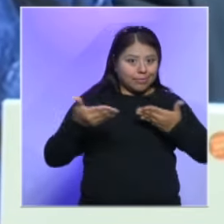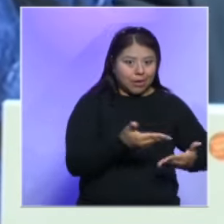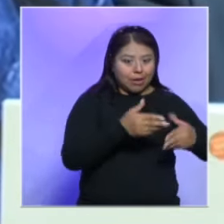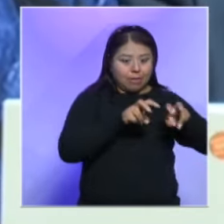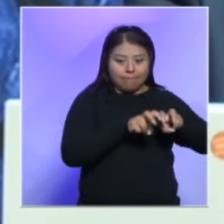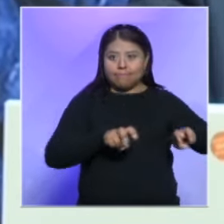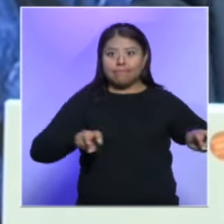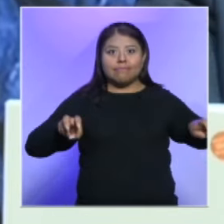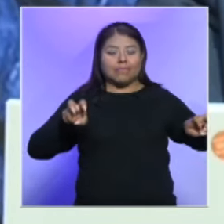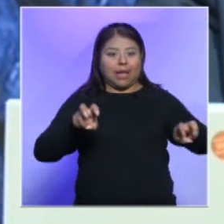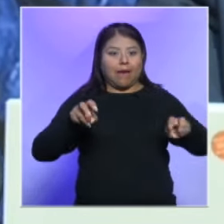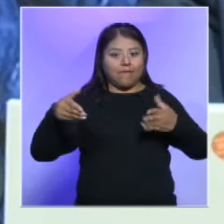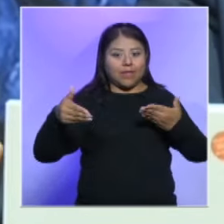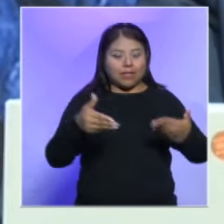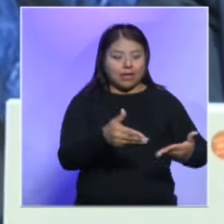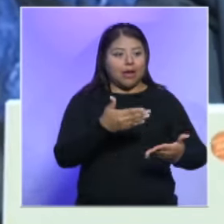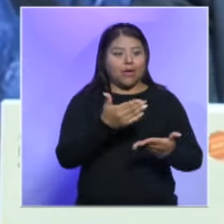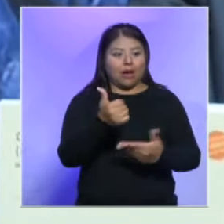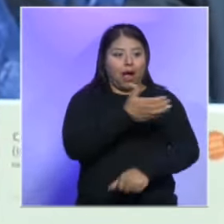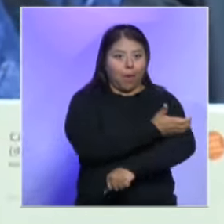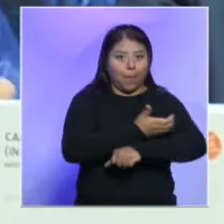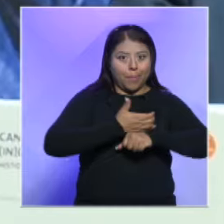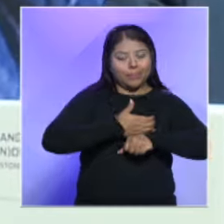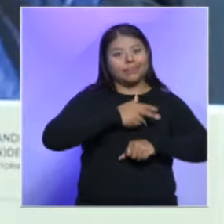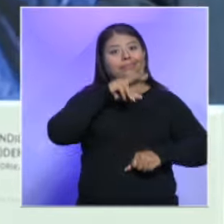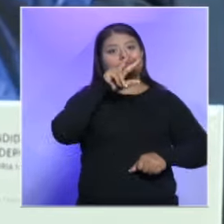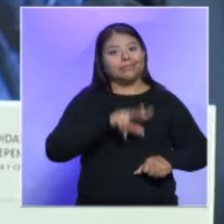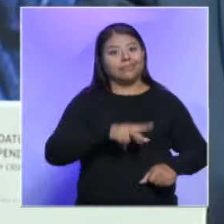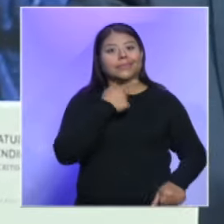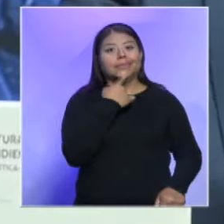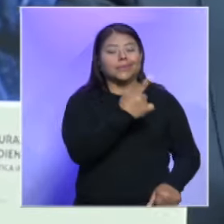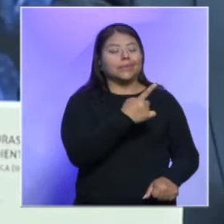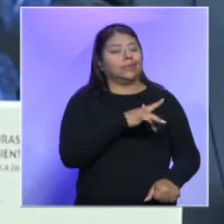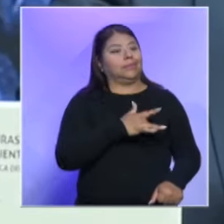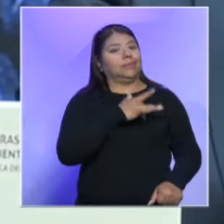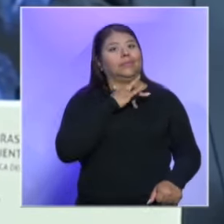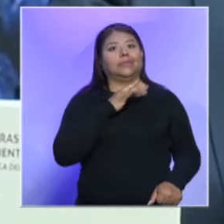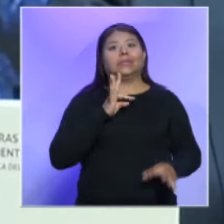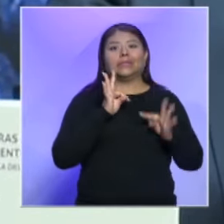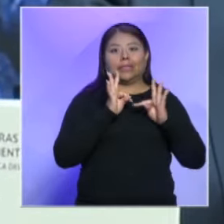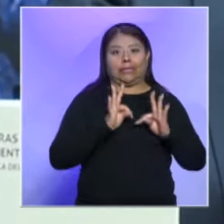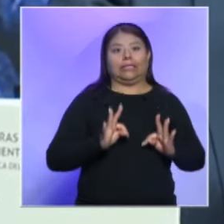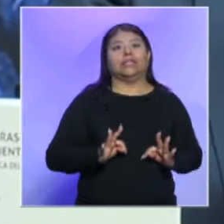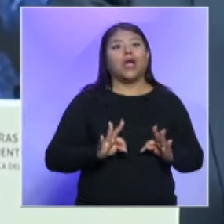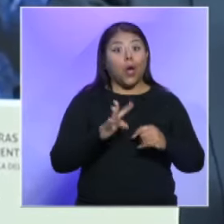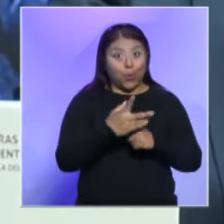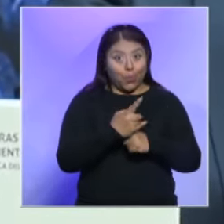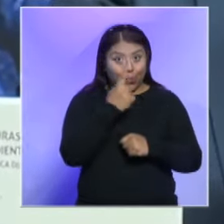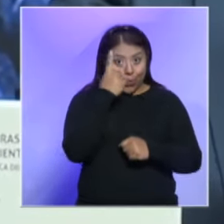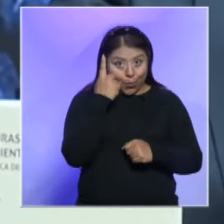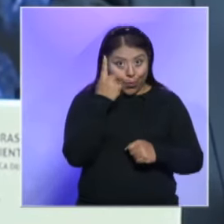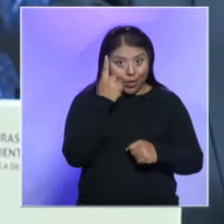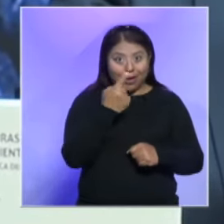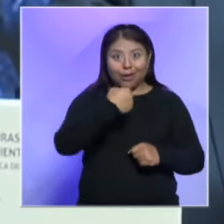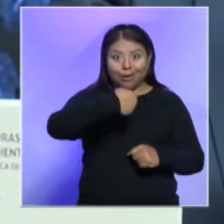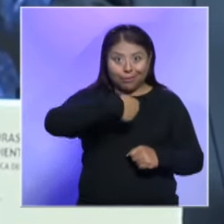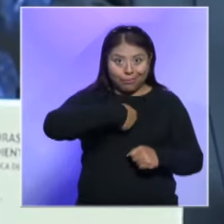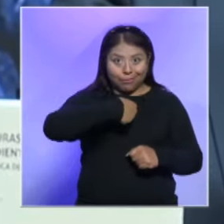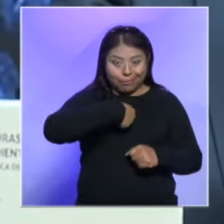de este libro y por supuesto decirles que me siento absolutamente tranquilo de que parece que pude superar la